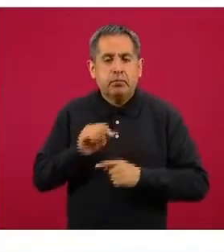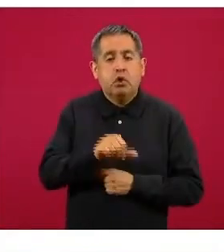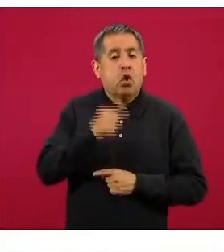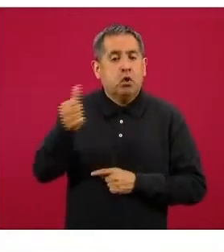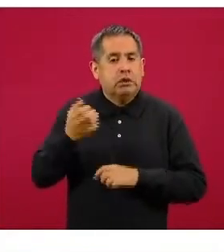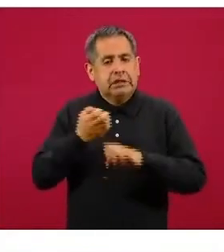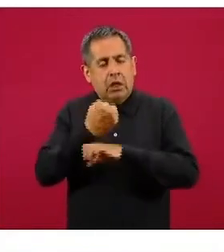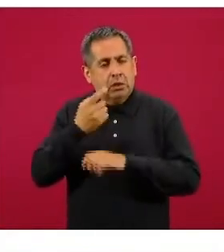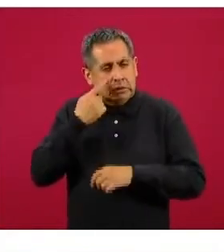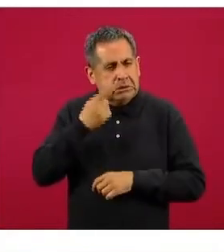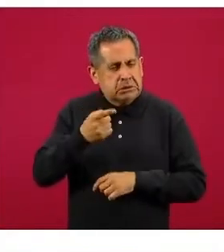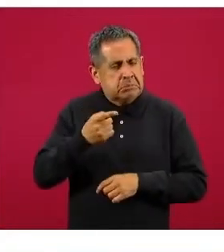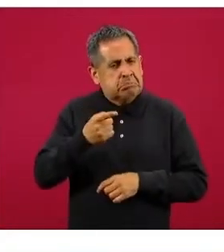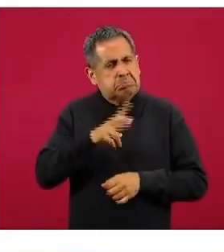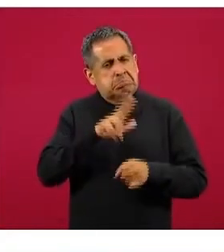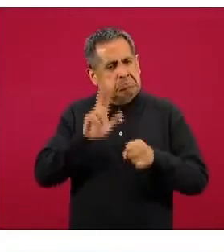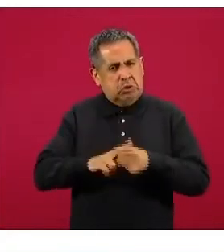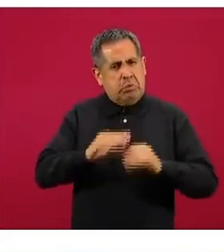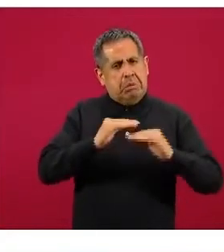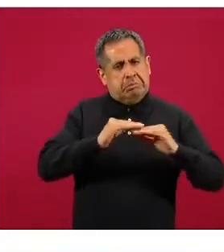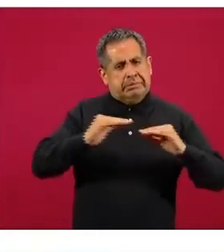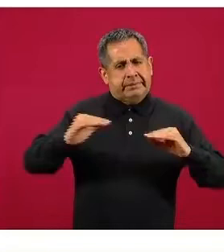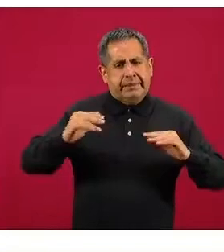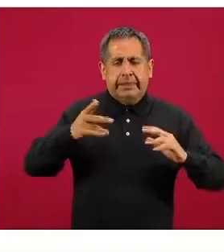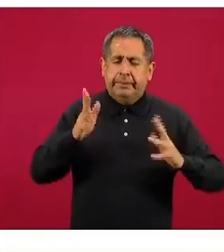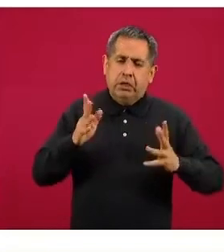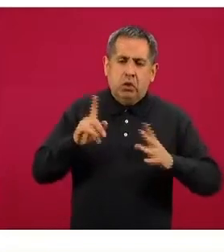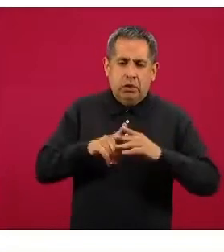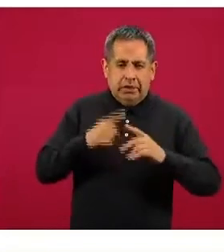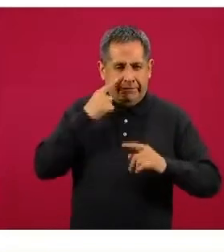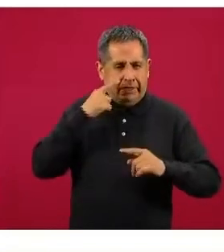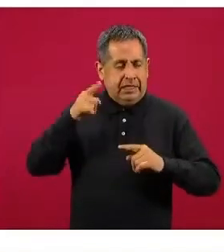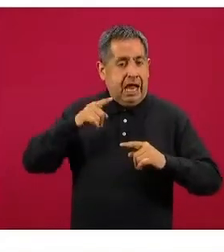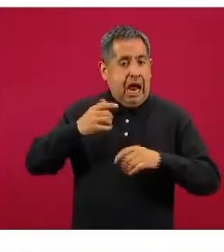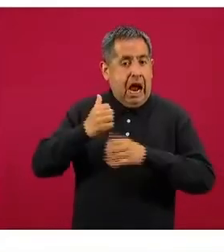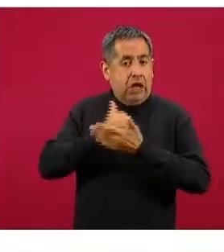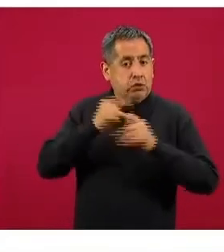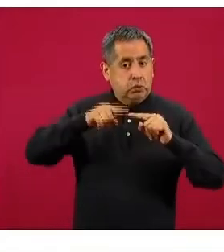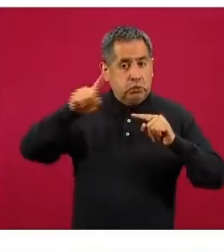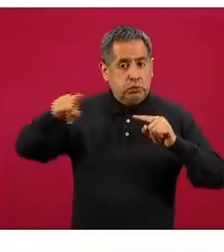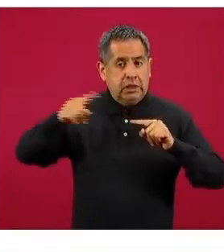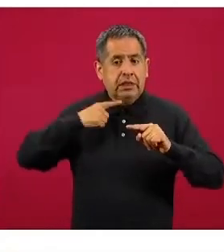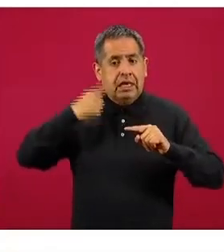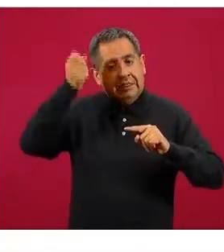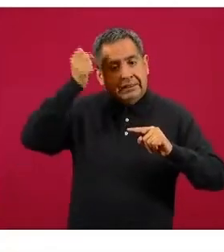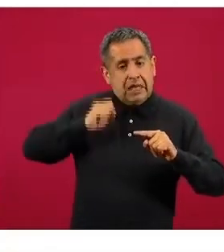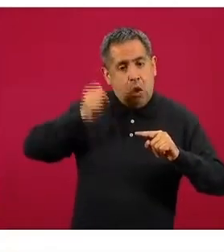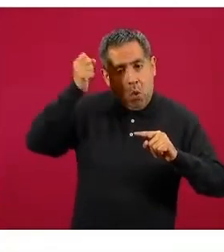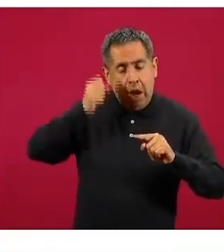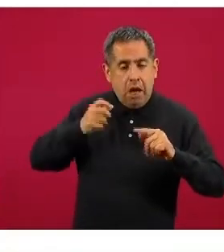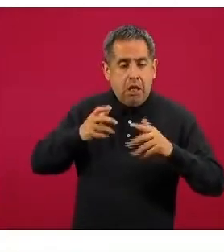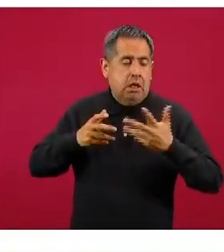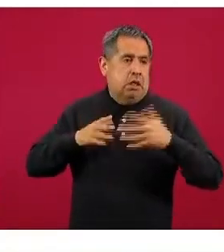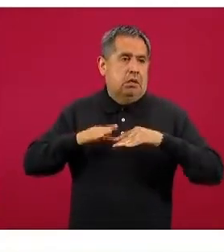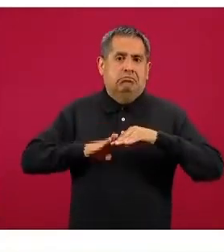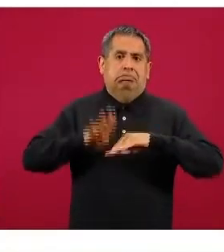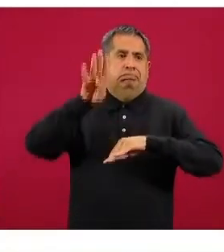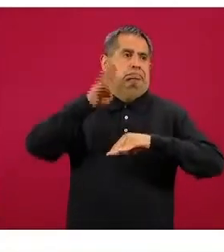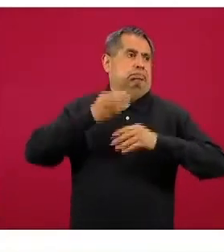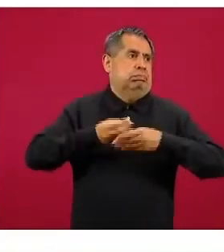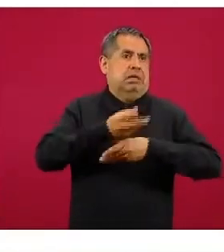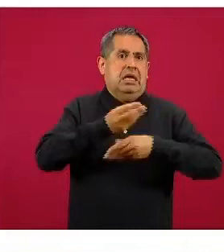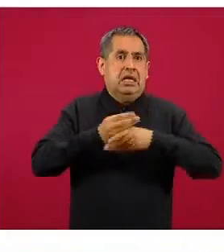se ve también bastante estable. Sin embargo, en la línea azul, por ejemplo, en el estado de Sinaloa, también por encima